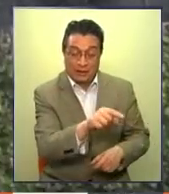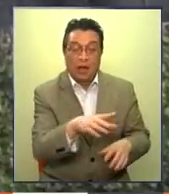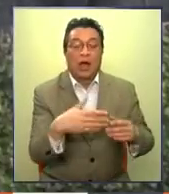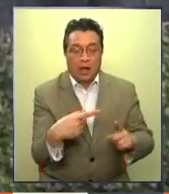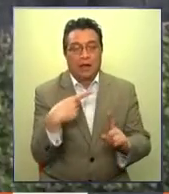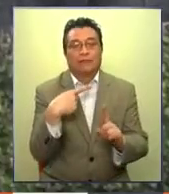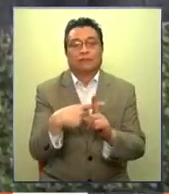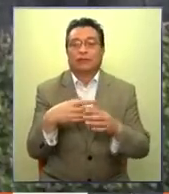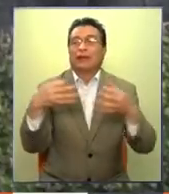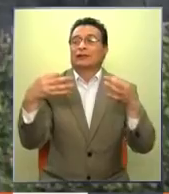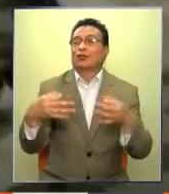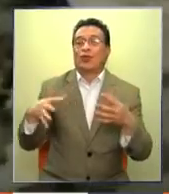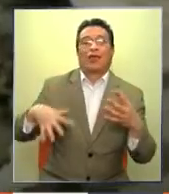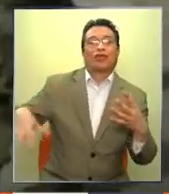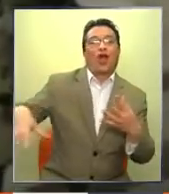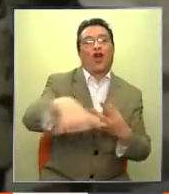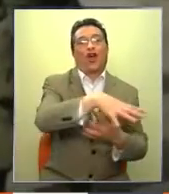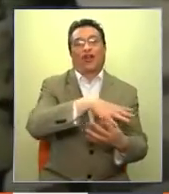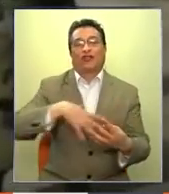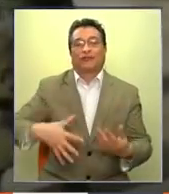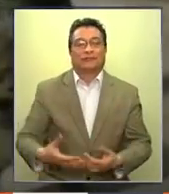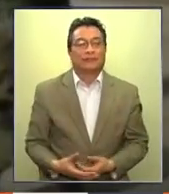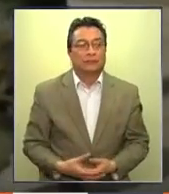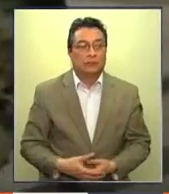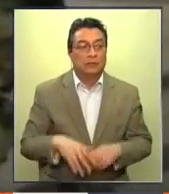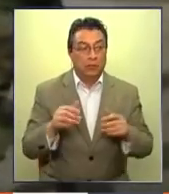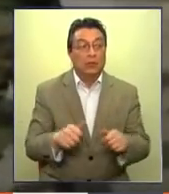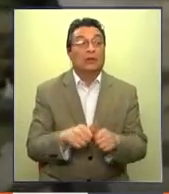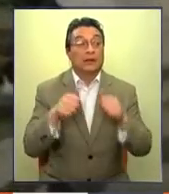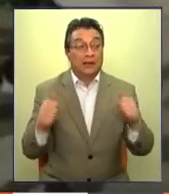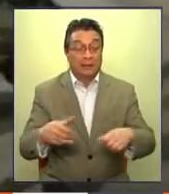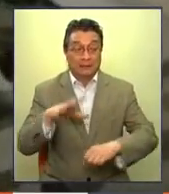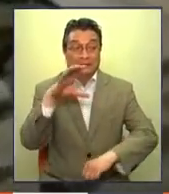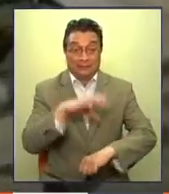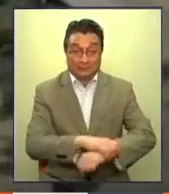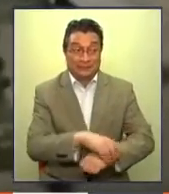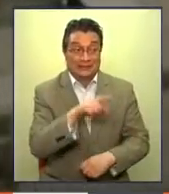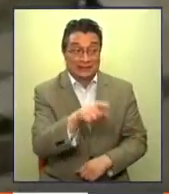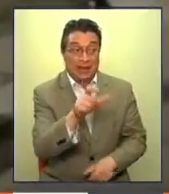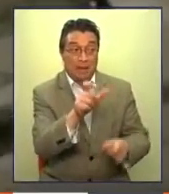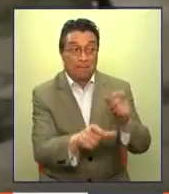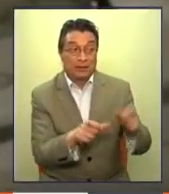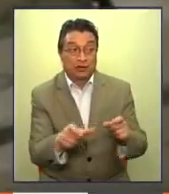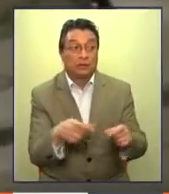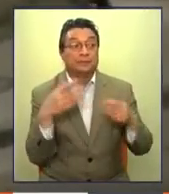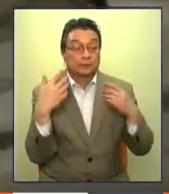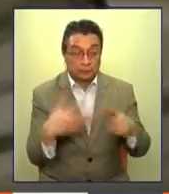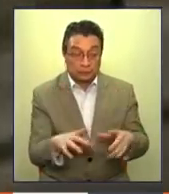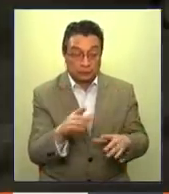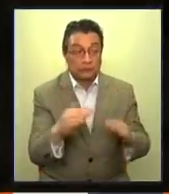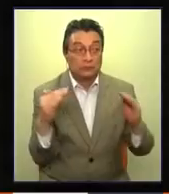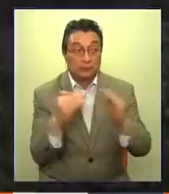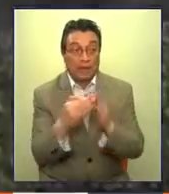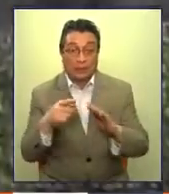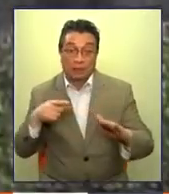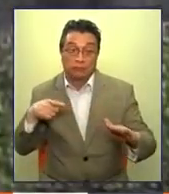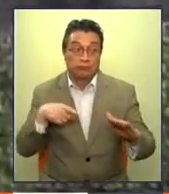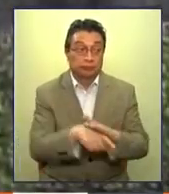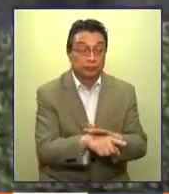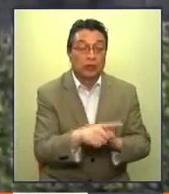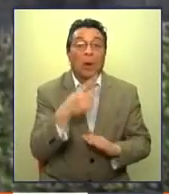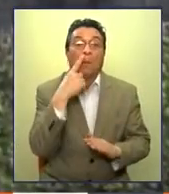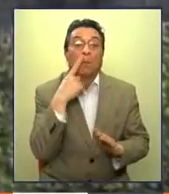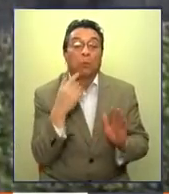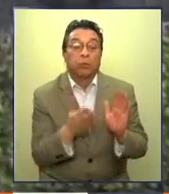a la seguridad de la comuna. Y sobre todo que al momento de ser detenidas estas personas, registrados sus inmuebles, se pudo